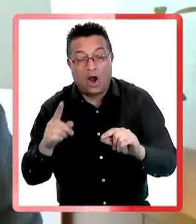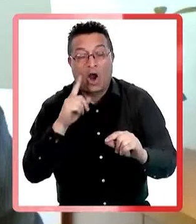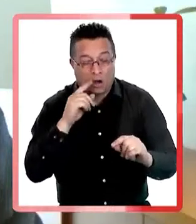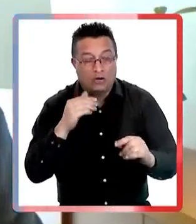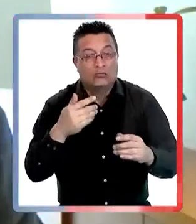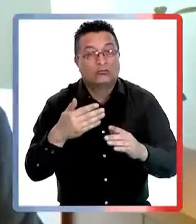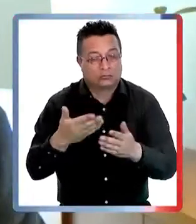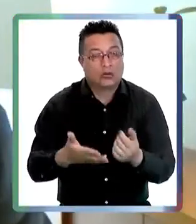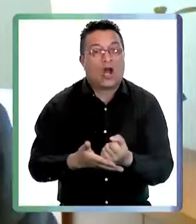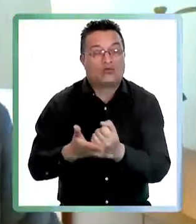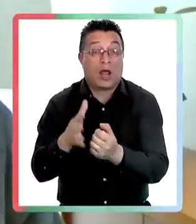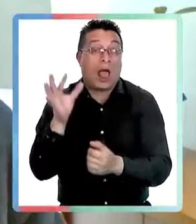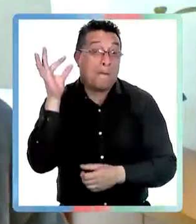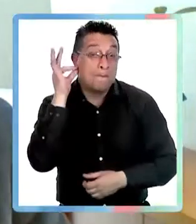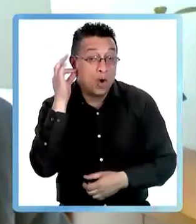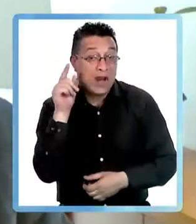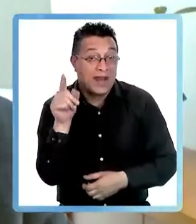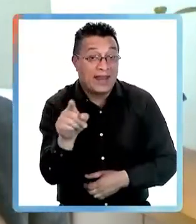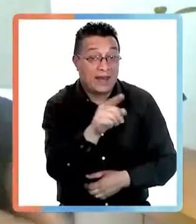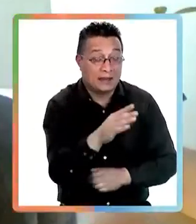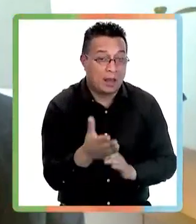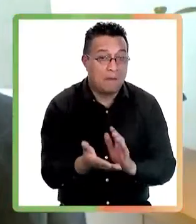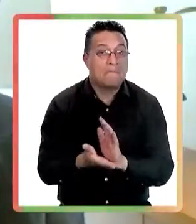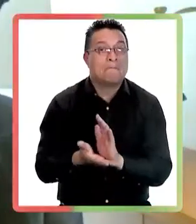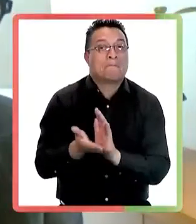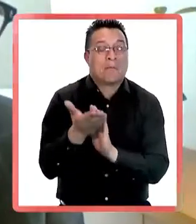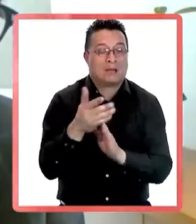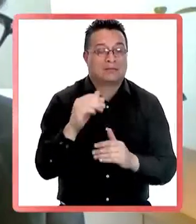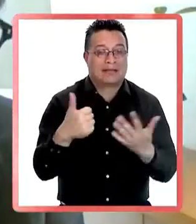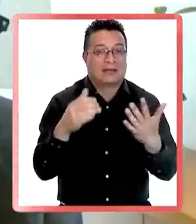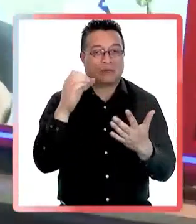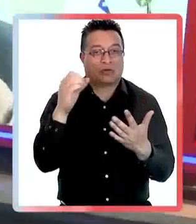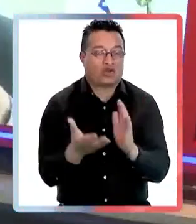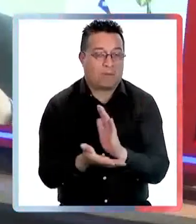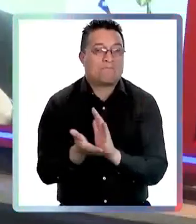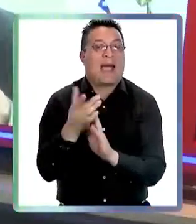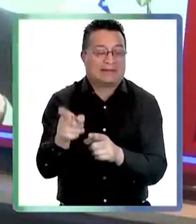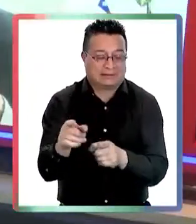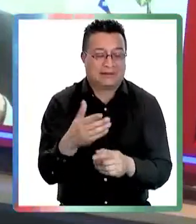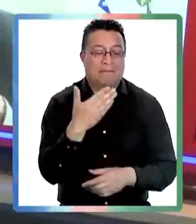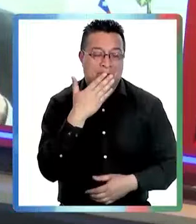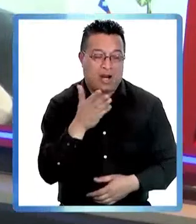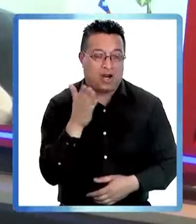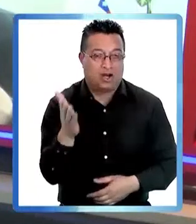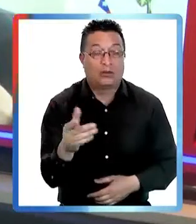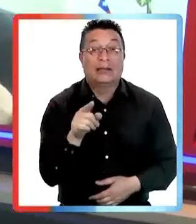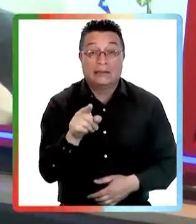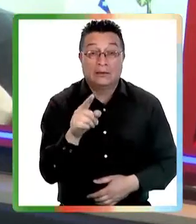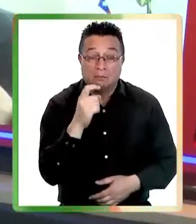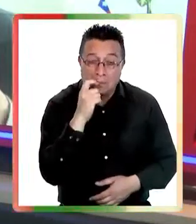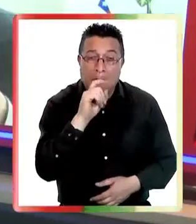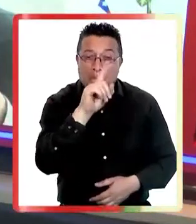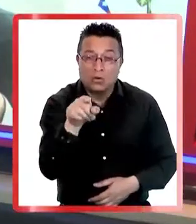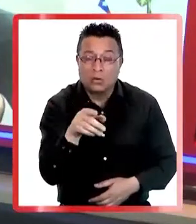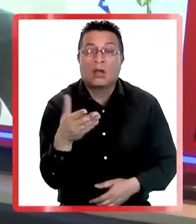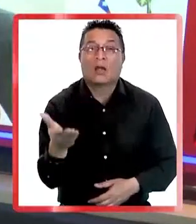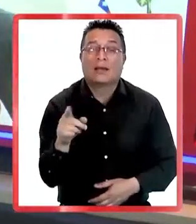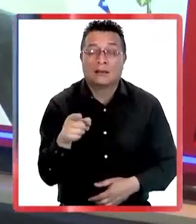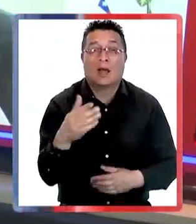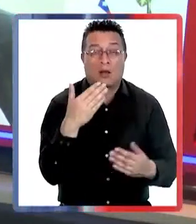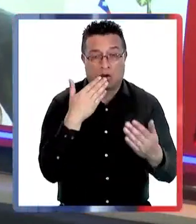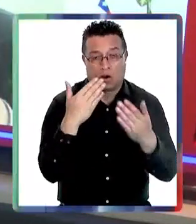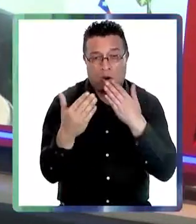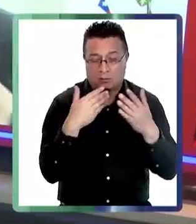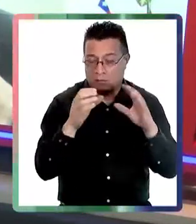bajos, y a las mujeres se les va a registrar más que el 6%. Sí, precisamente eso le quería preguntar, porque estamos